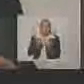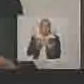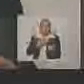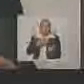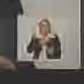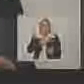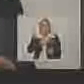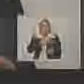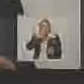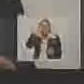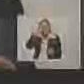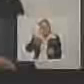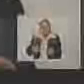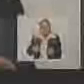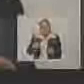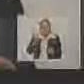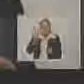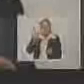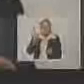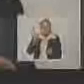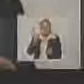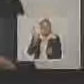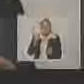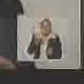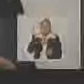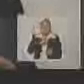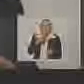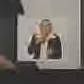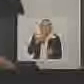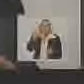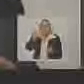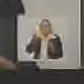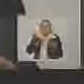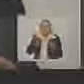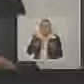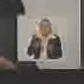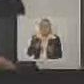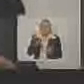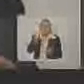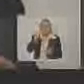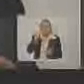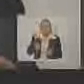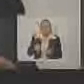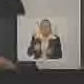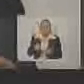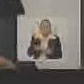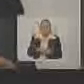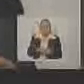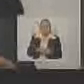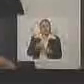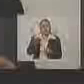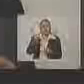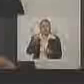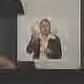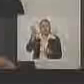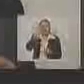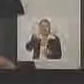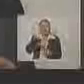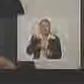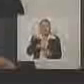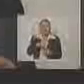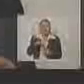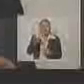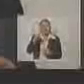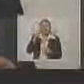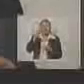se den cuenta ustedes, vecinos, que no tiene capacidad para gobernar. El PAN en esta elección le apuesta a una cosa, le apuesta al